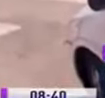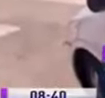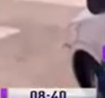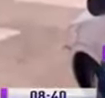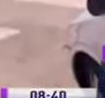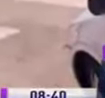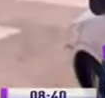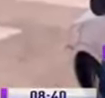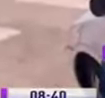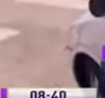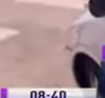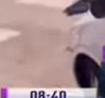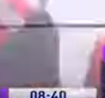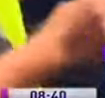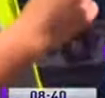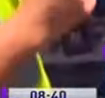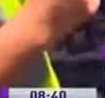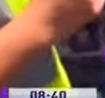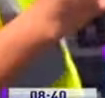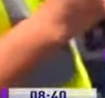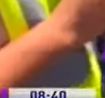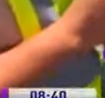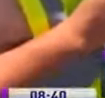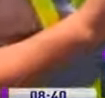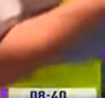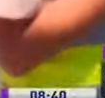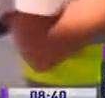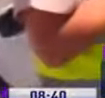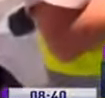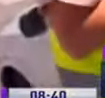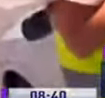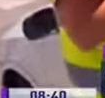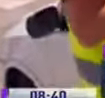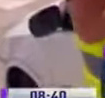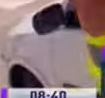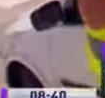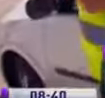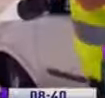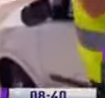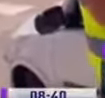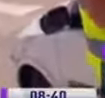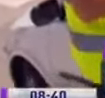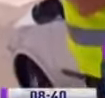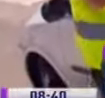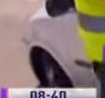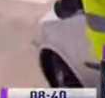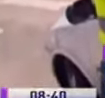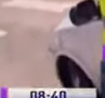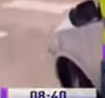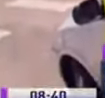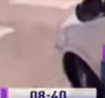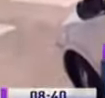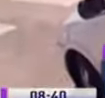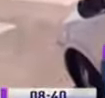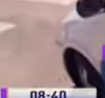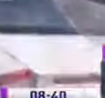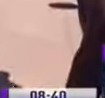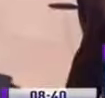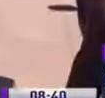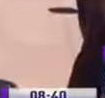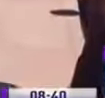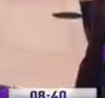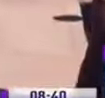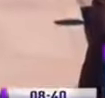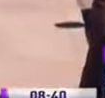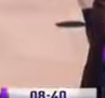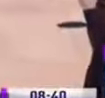Guayasamín José Daniel, vecino Guayasamín. Le voy a pintar una buena multa. ¿Por qué? Está